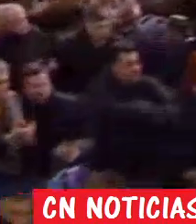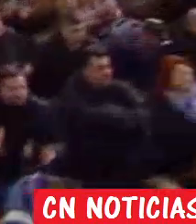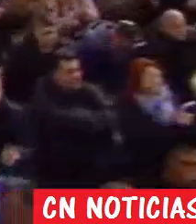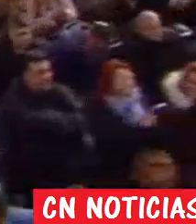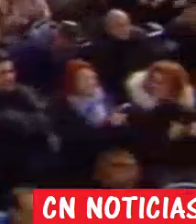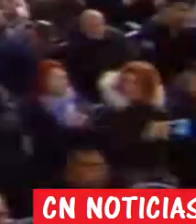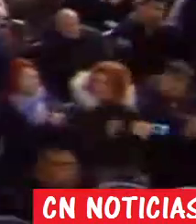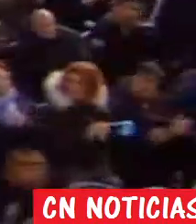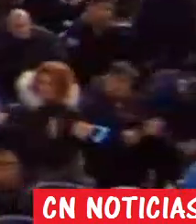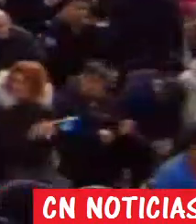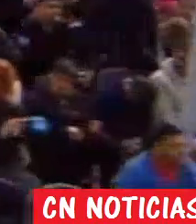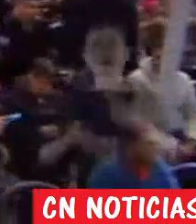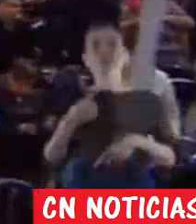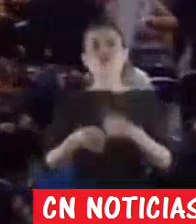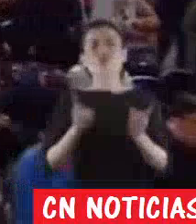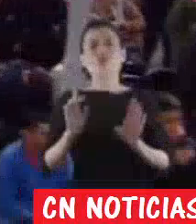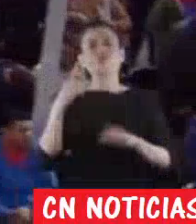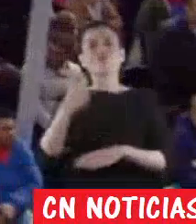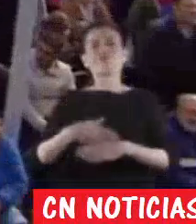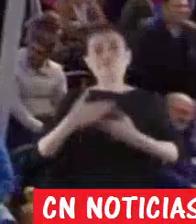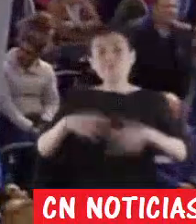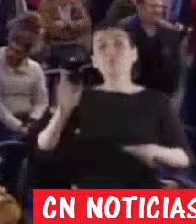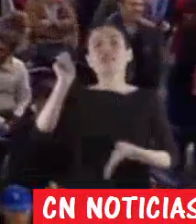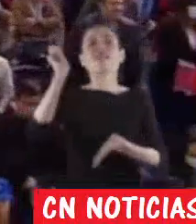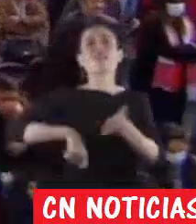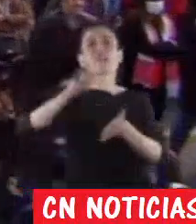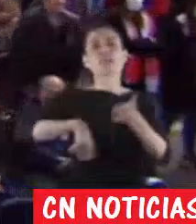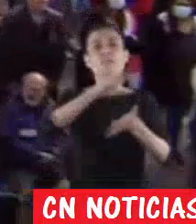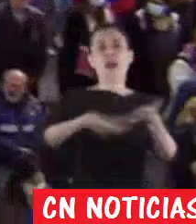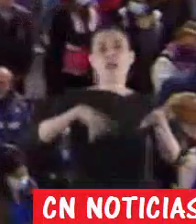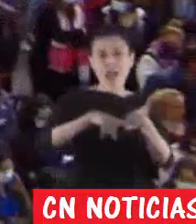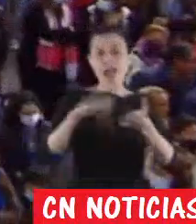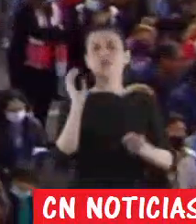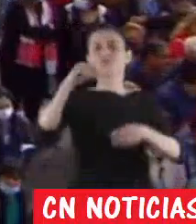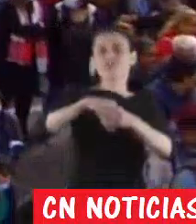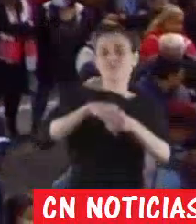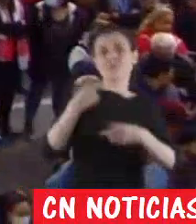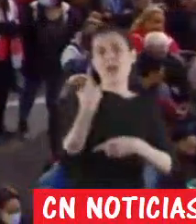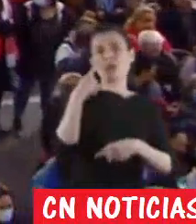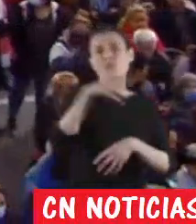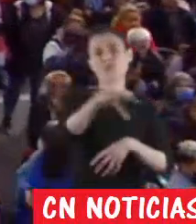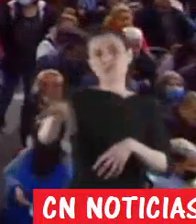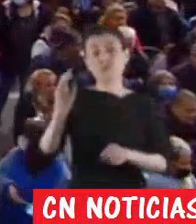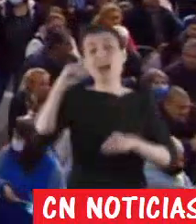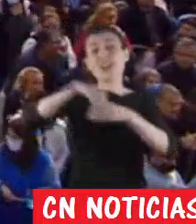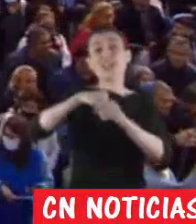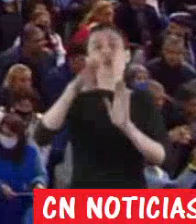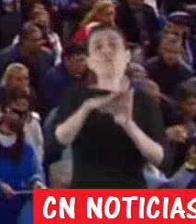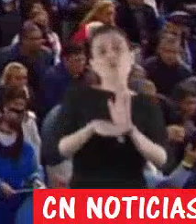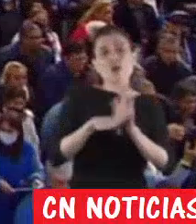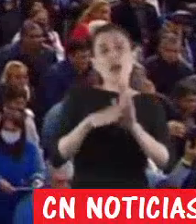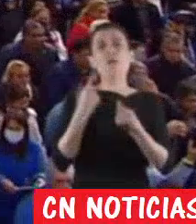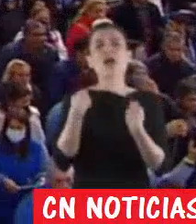A continuación, se llevará a cabo la firma del acta de intención en el marco del programa de acceso